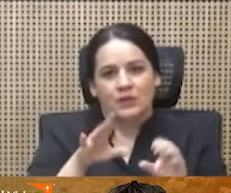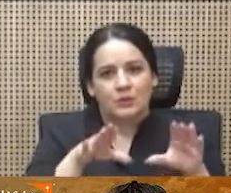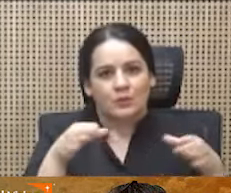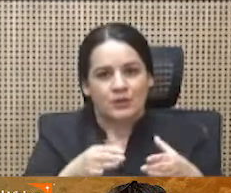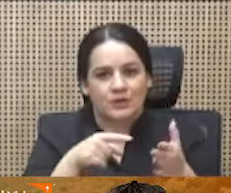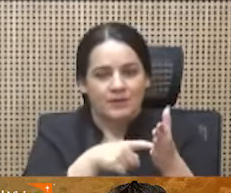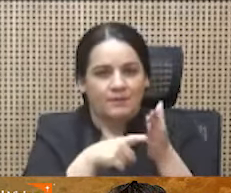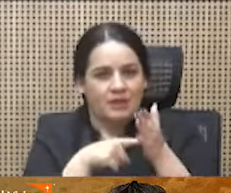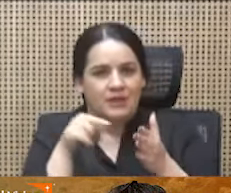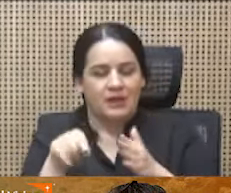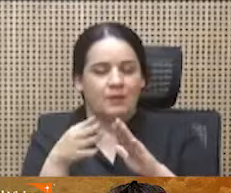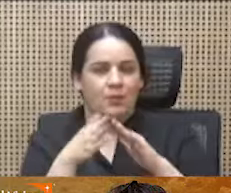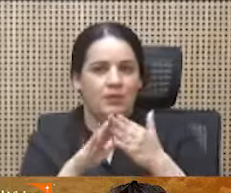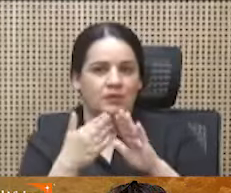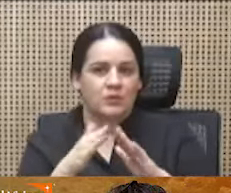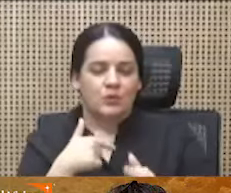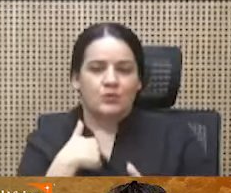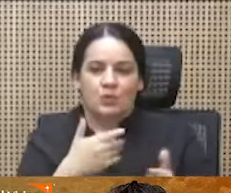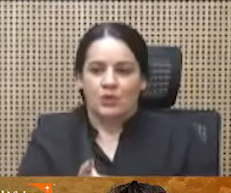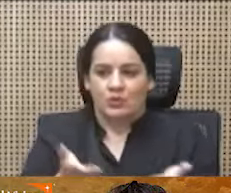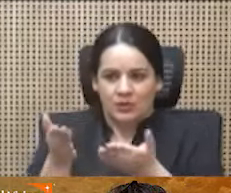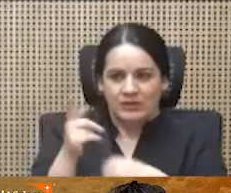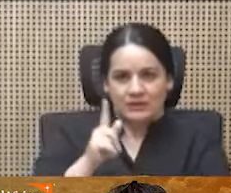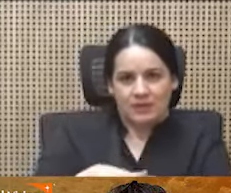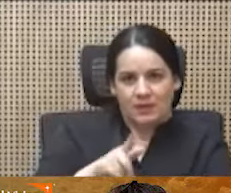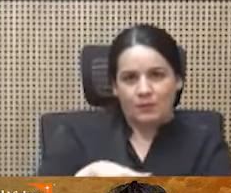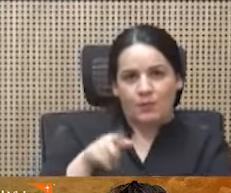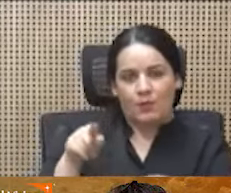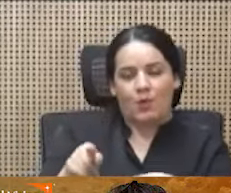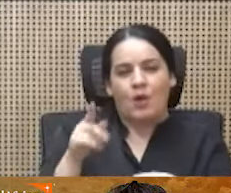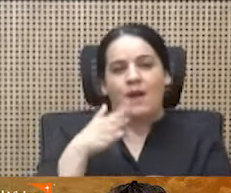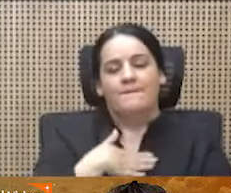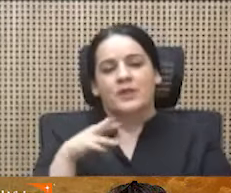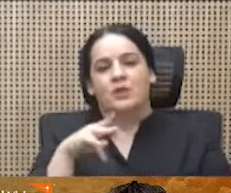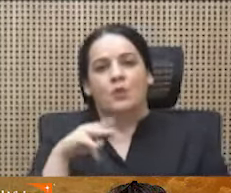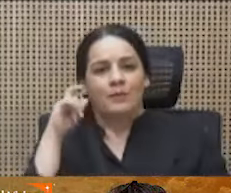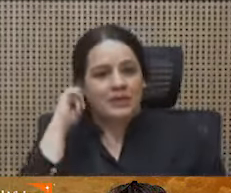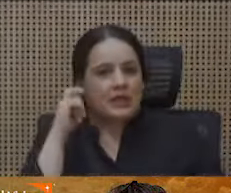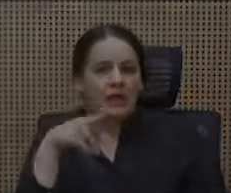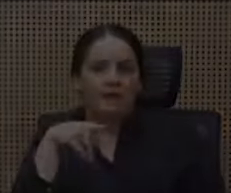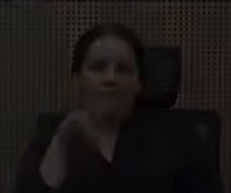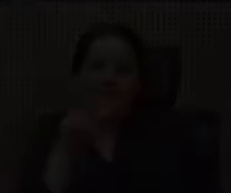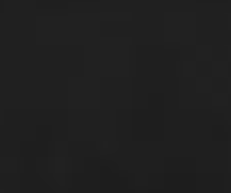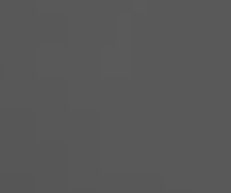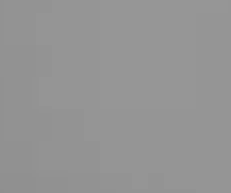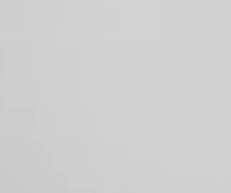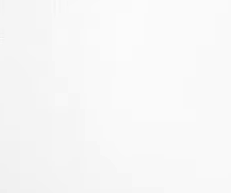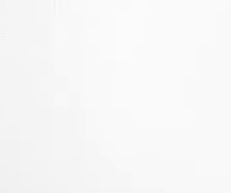la población. Le cedo el resto del tiempo a mi compañera Pilar Cisneros.